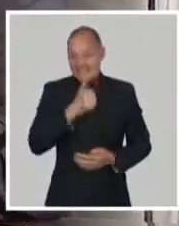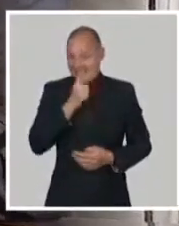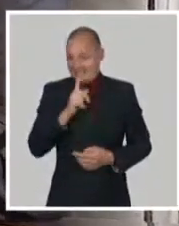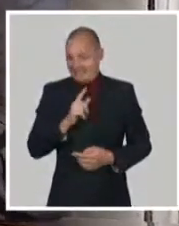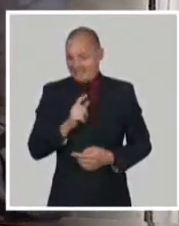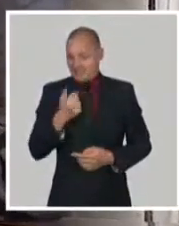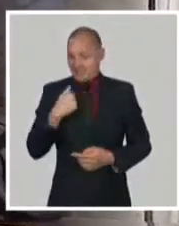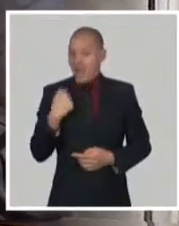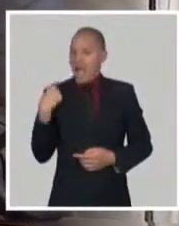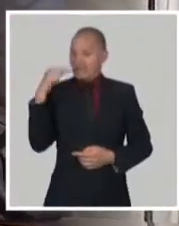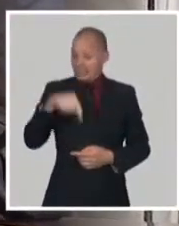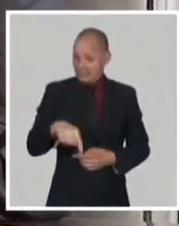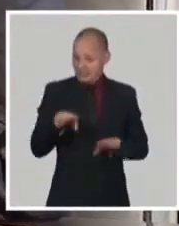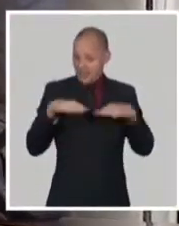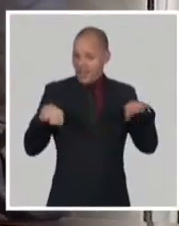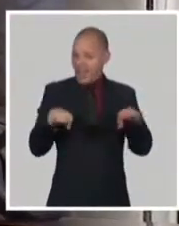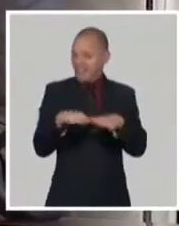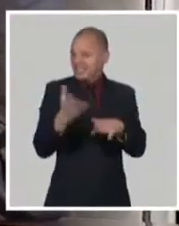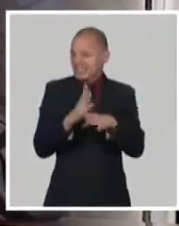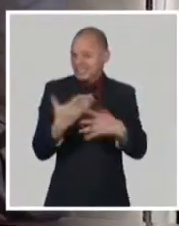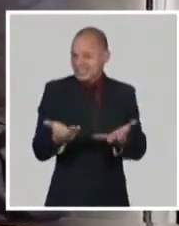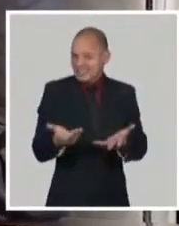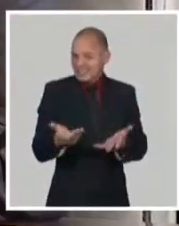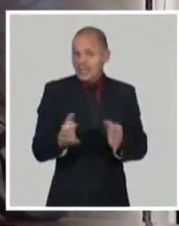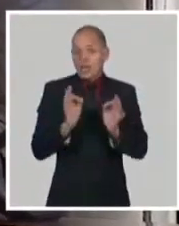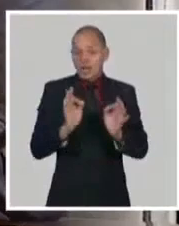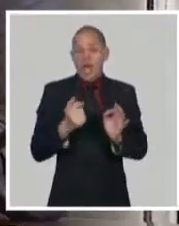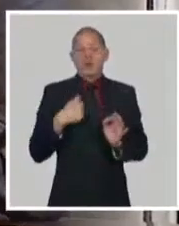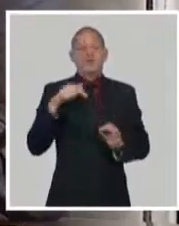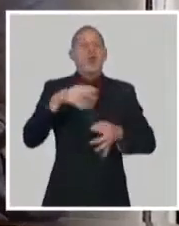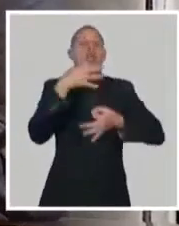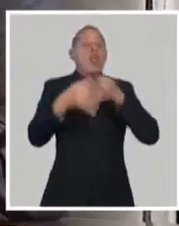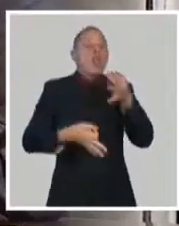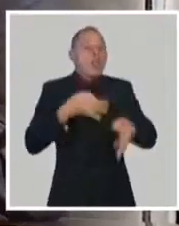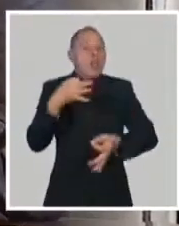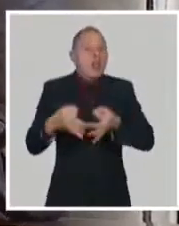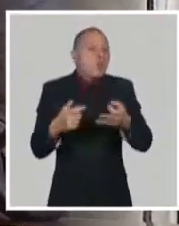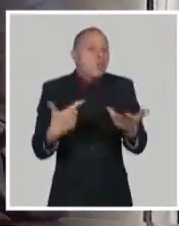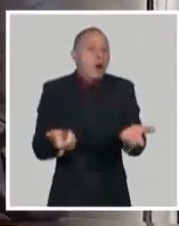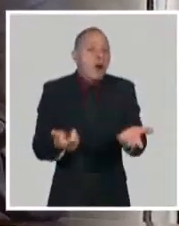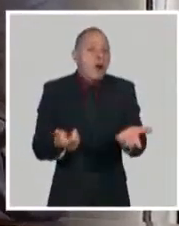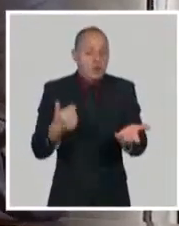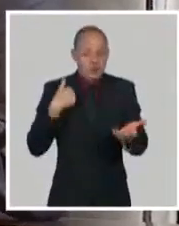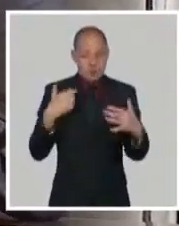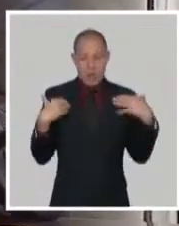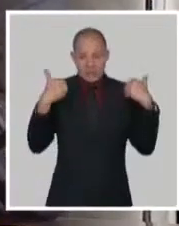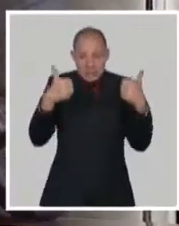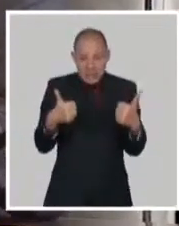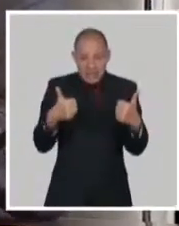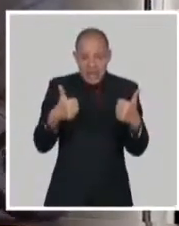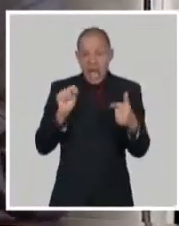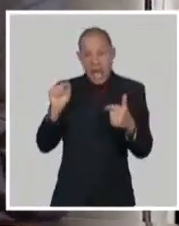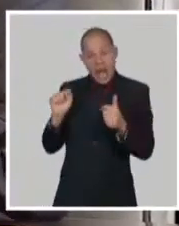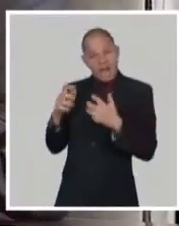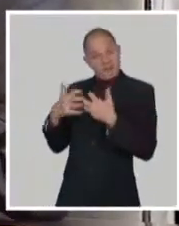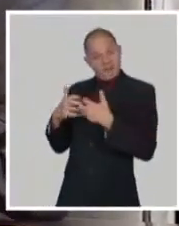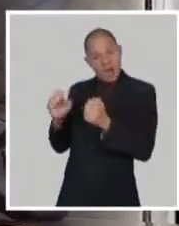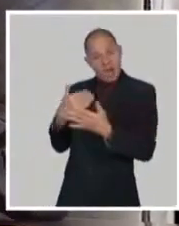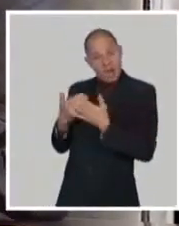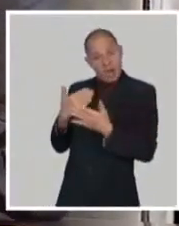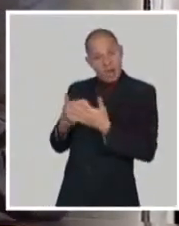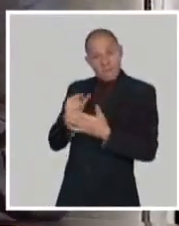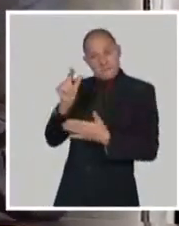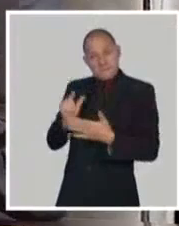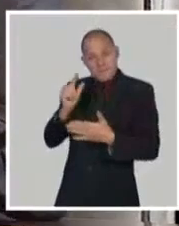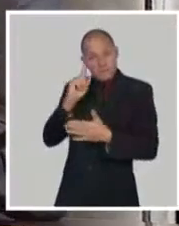importante señalar que uno está representando a cientos de personas que no descansan desde que nos empezamos a enfrentar al